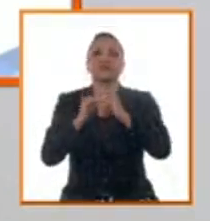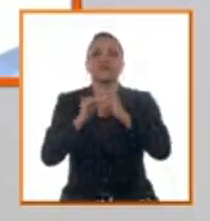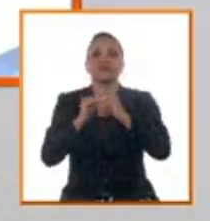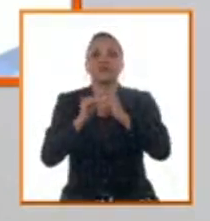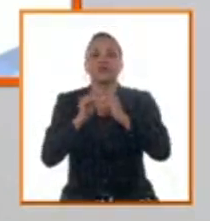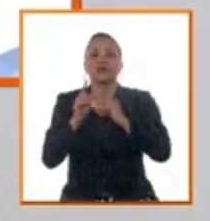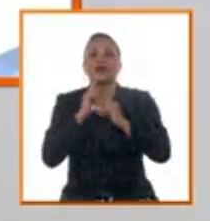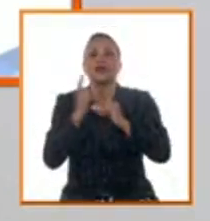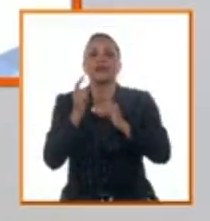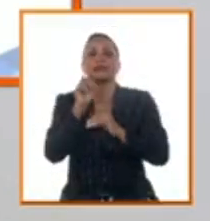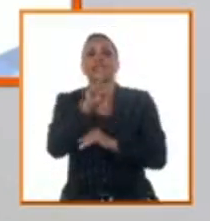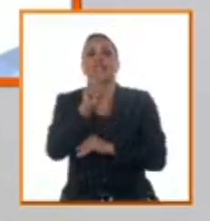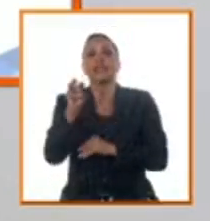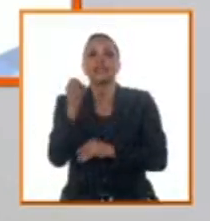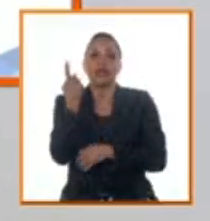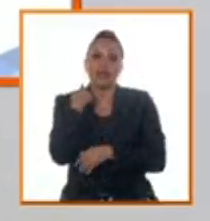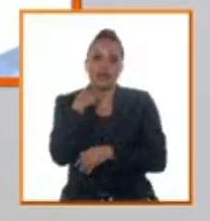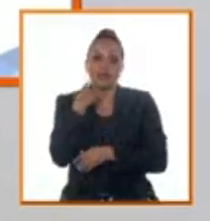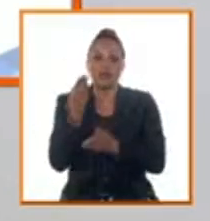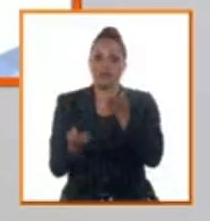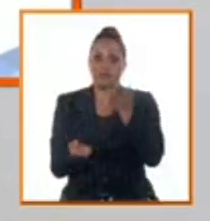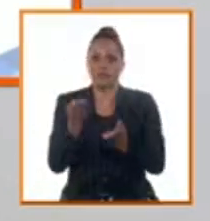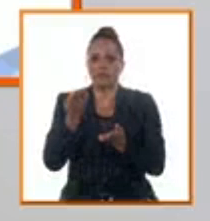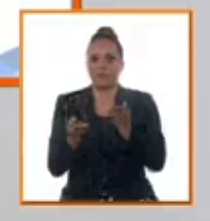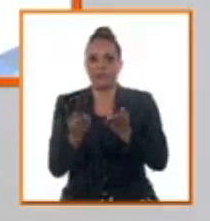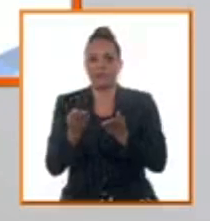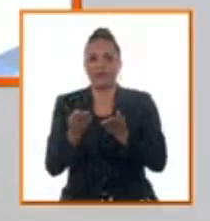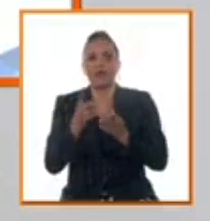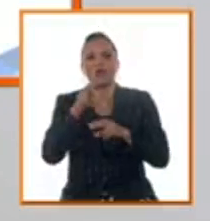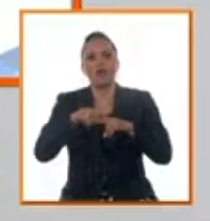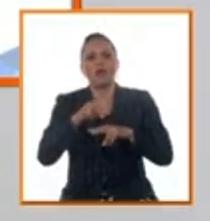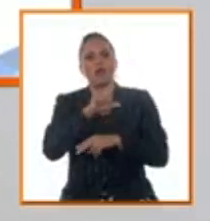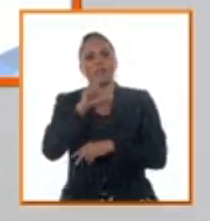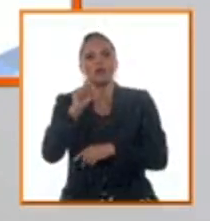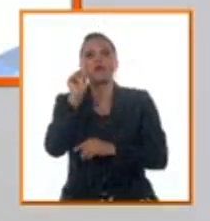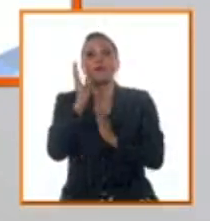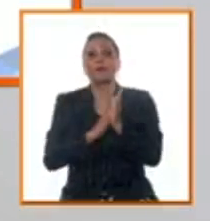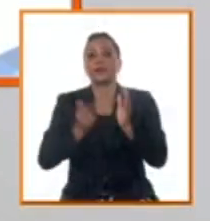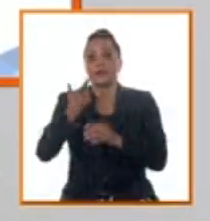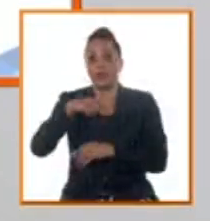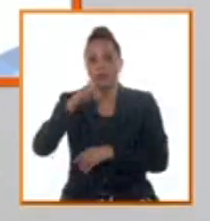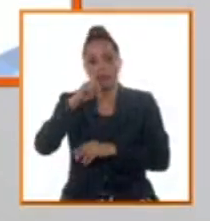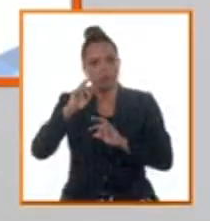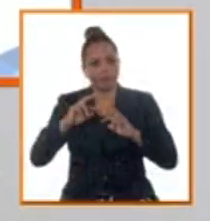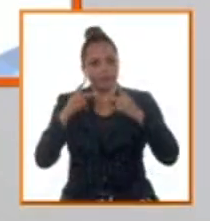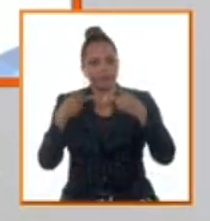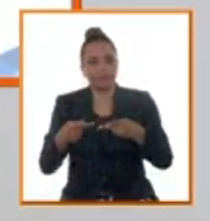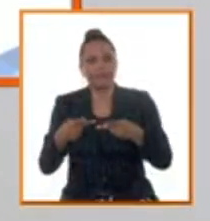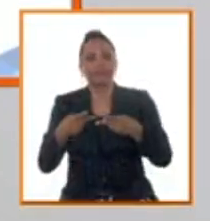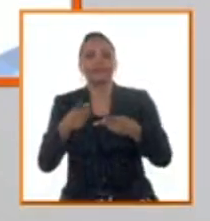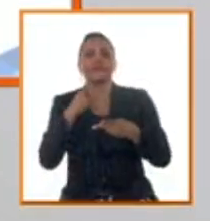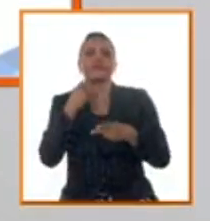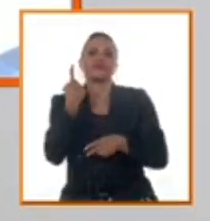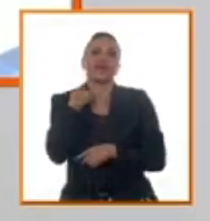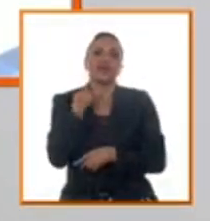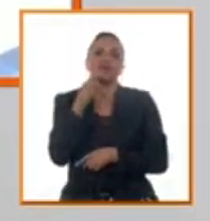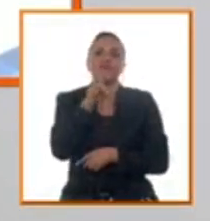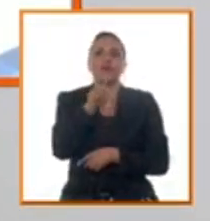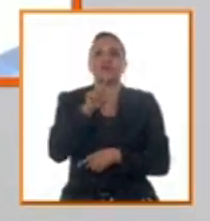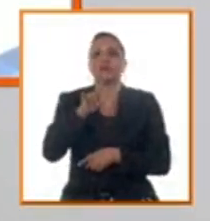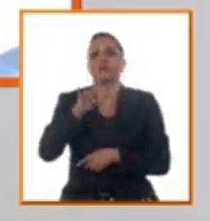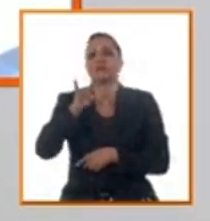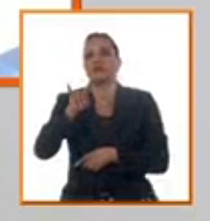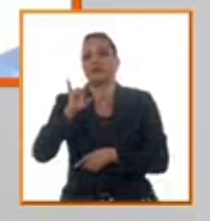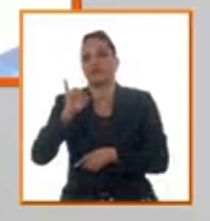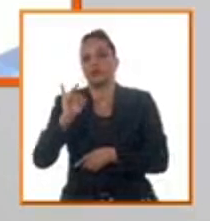registrado en los últimos 30 años. El valor máximo para Holguín, insisto, esto es para un mes de junio, viene y data del año 1997. No